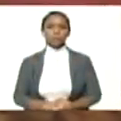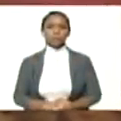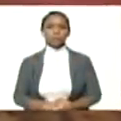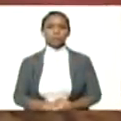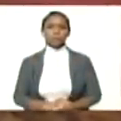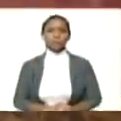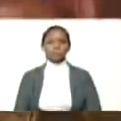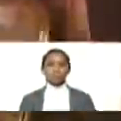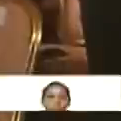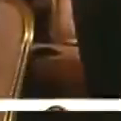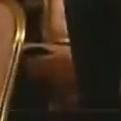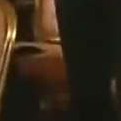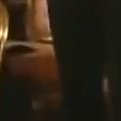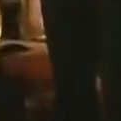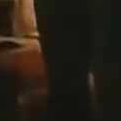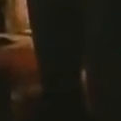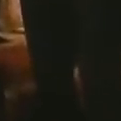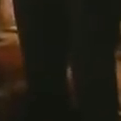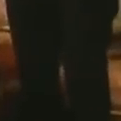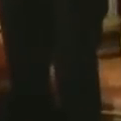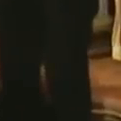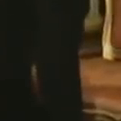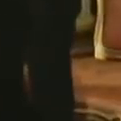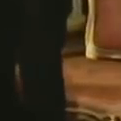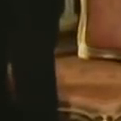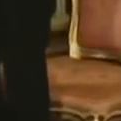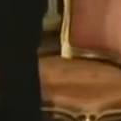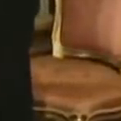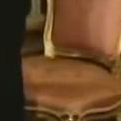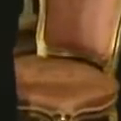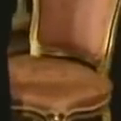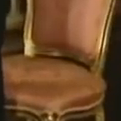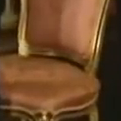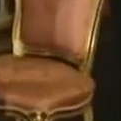Un discurso sentido, emotivo, del presidente